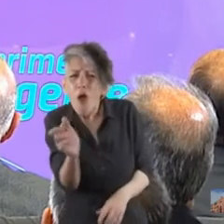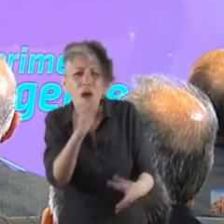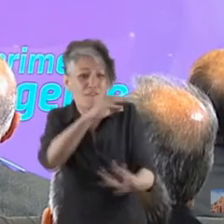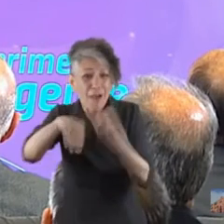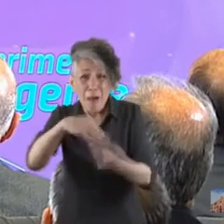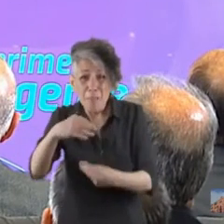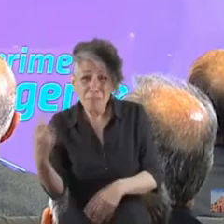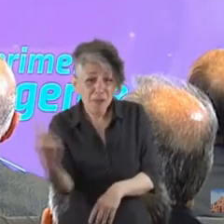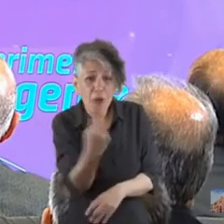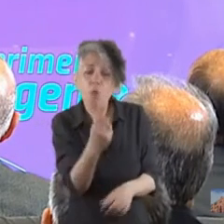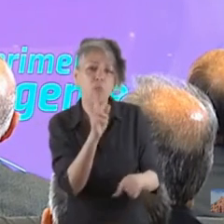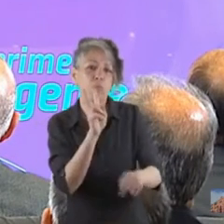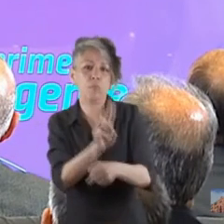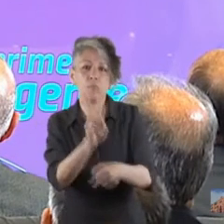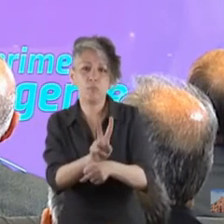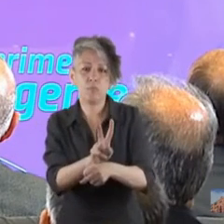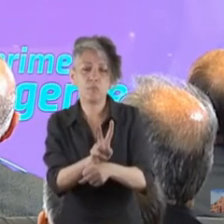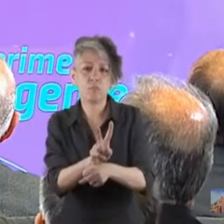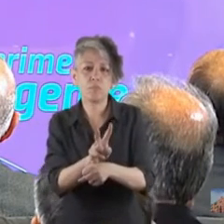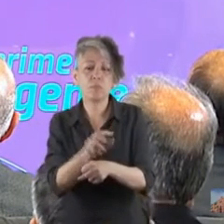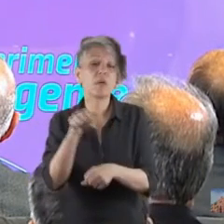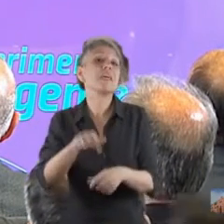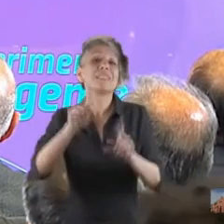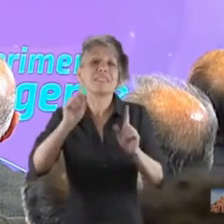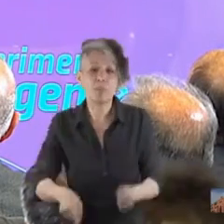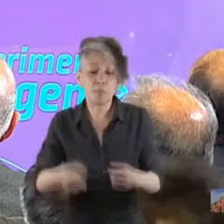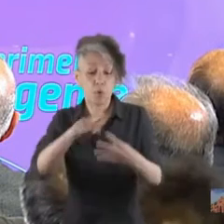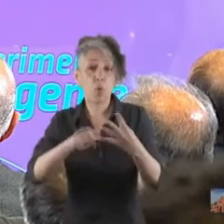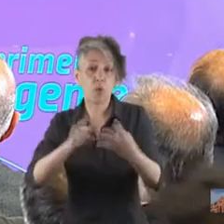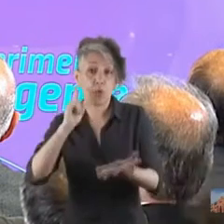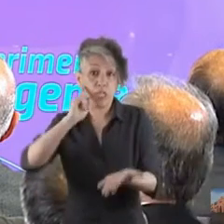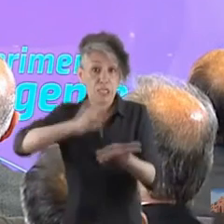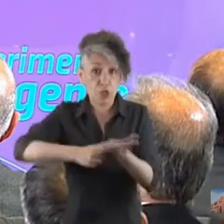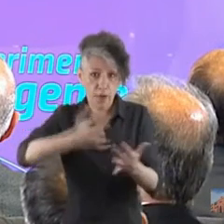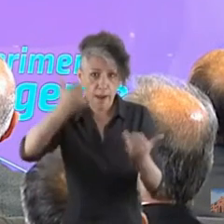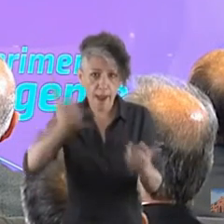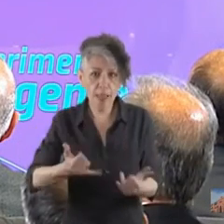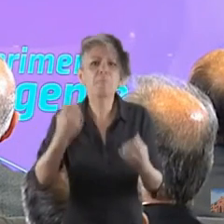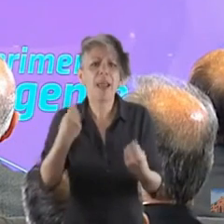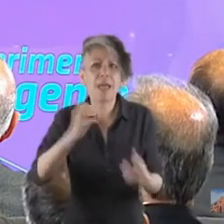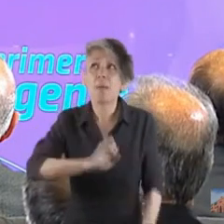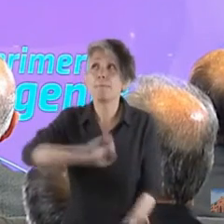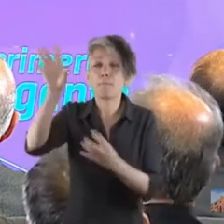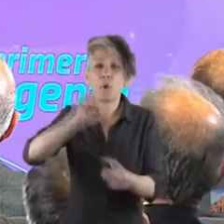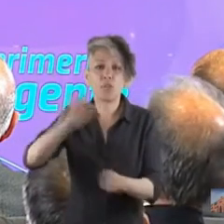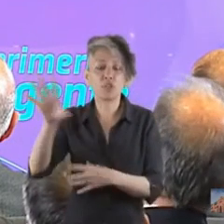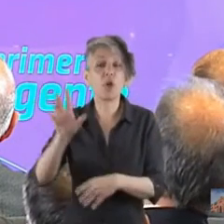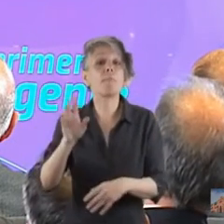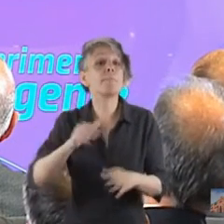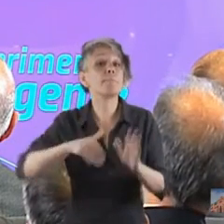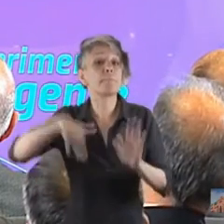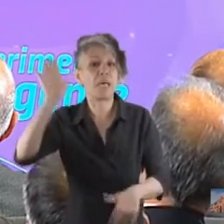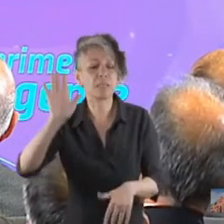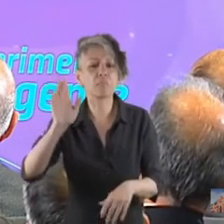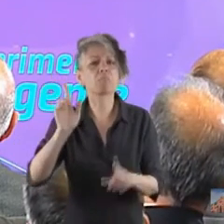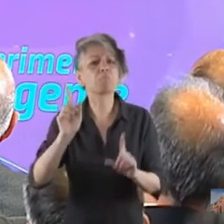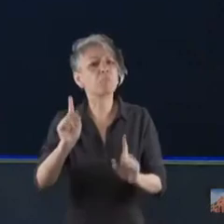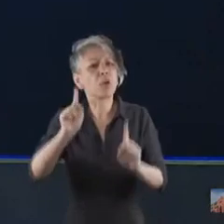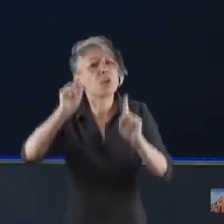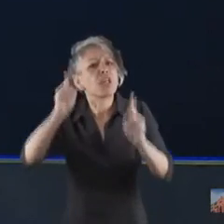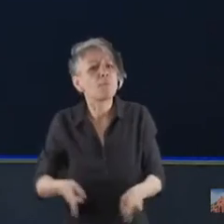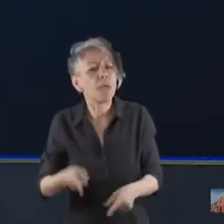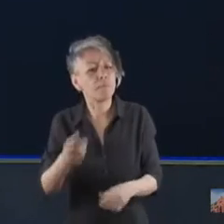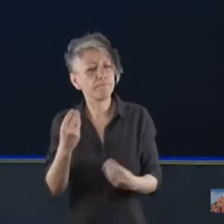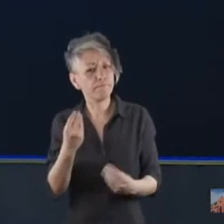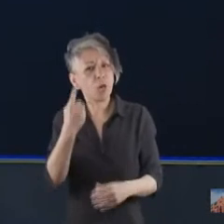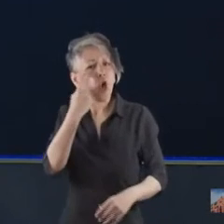también aquí van las primeras cuatro medidas para aumentar exportaciones pero también para controlar abusos